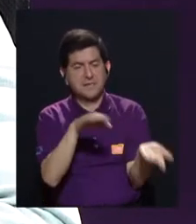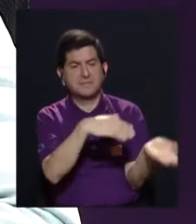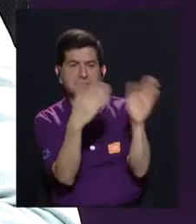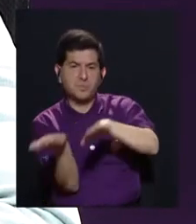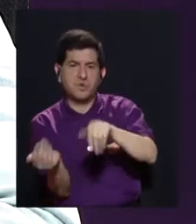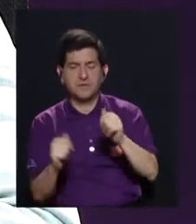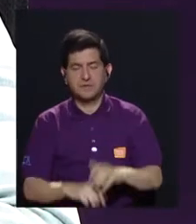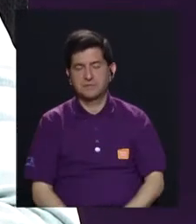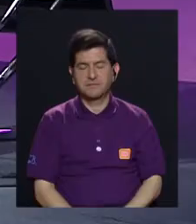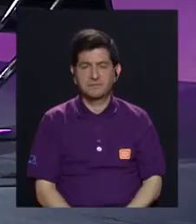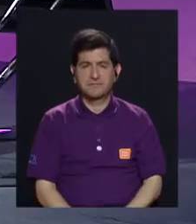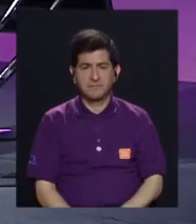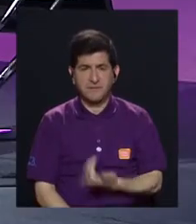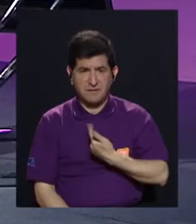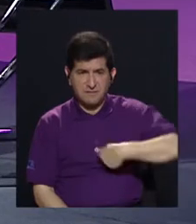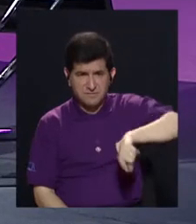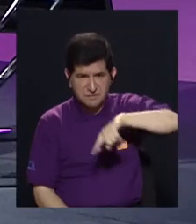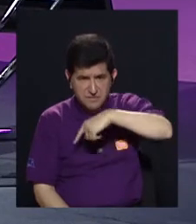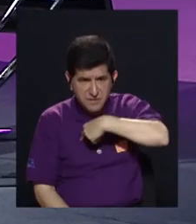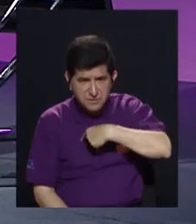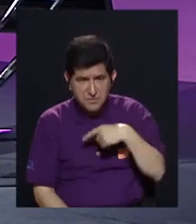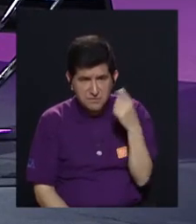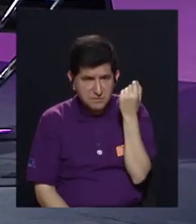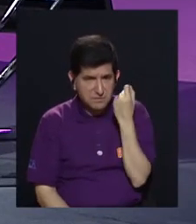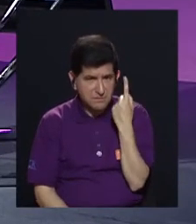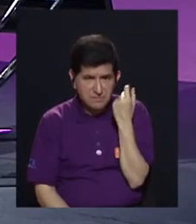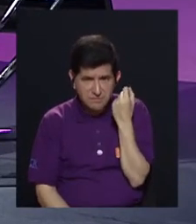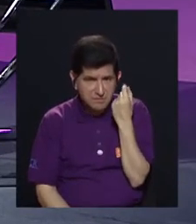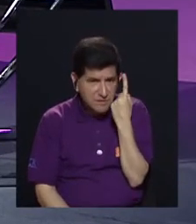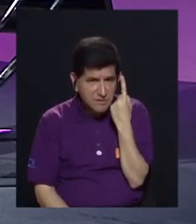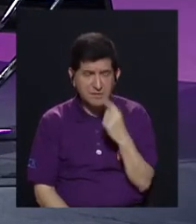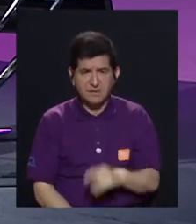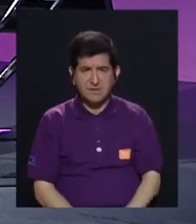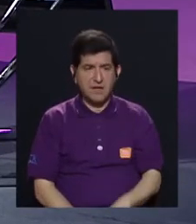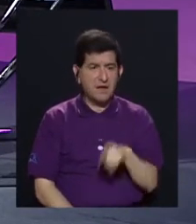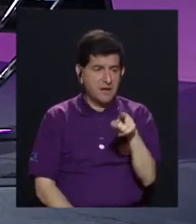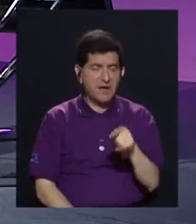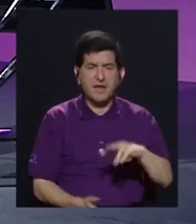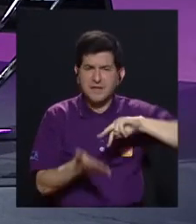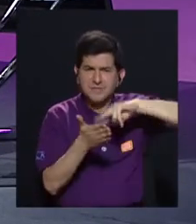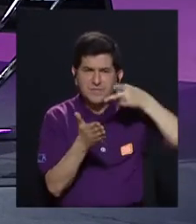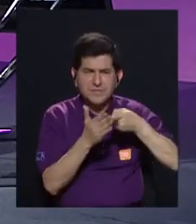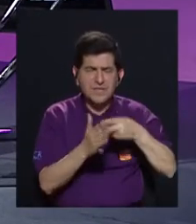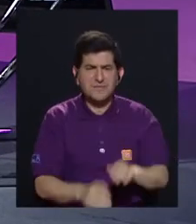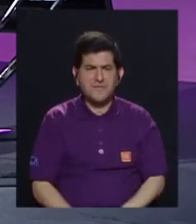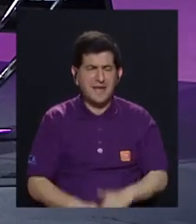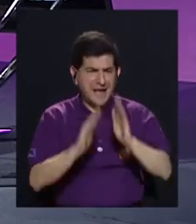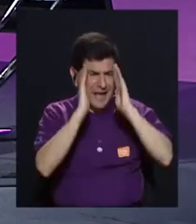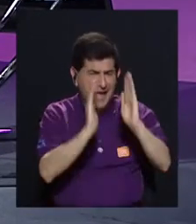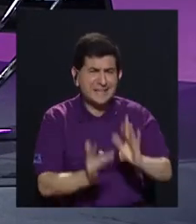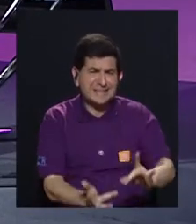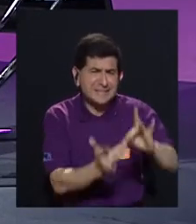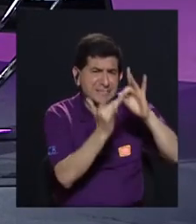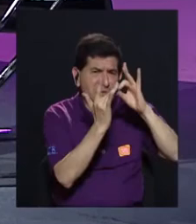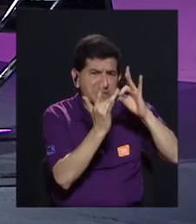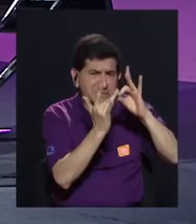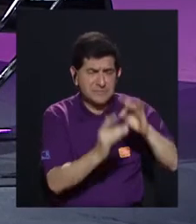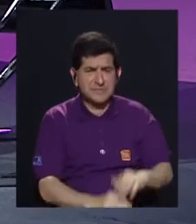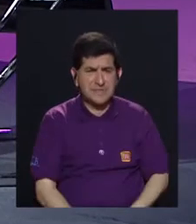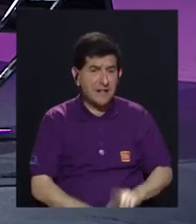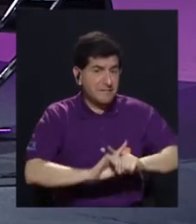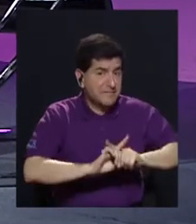digo y si nosotras no entendemos que eso implica un tratamiento particular y